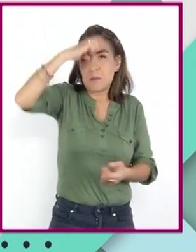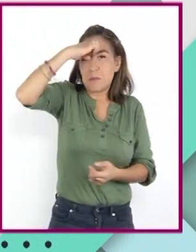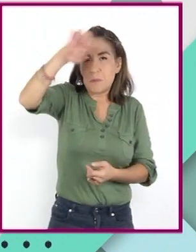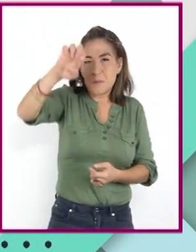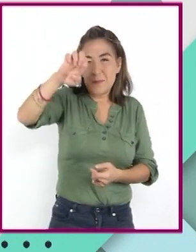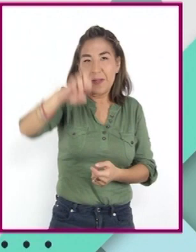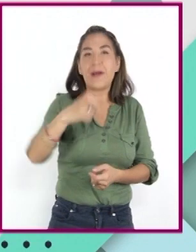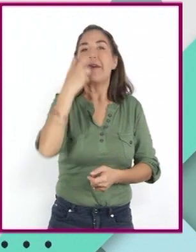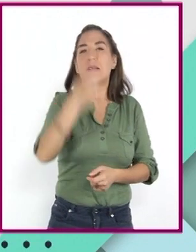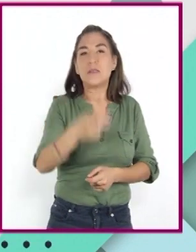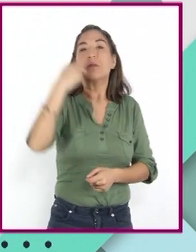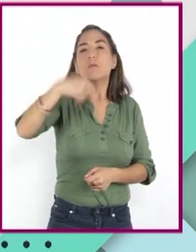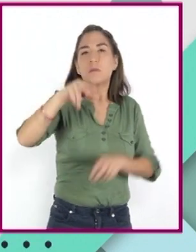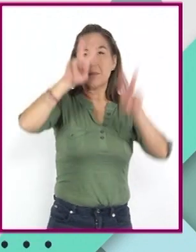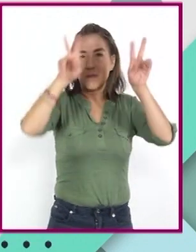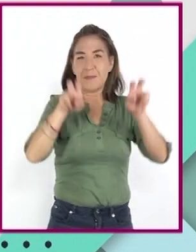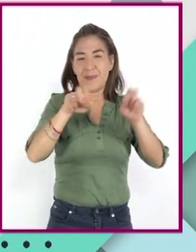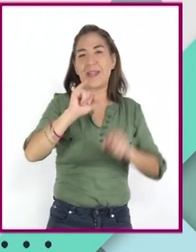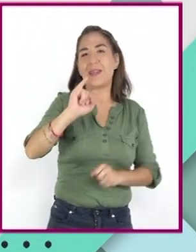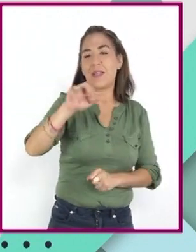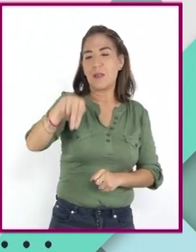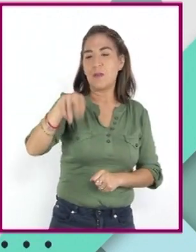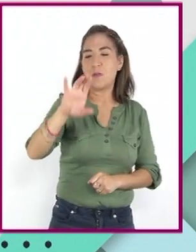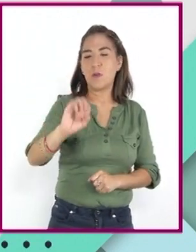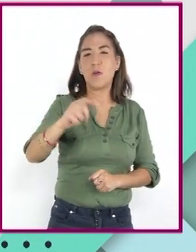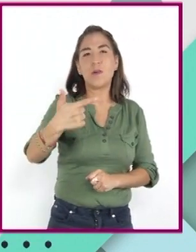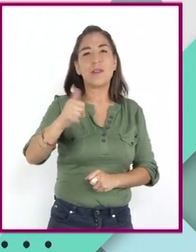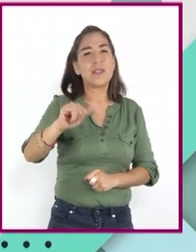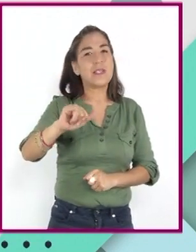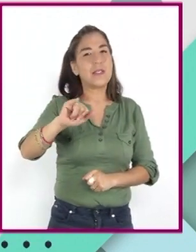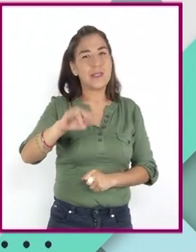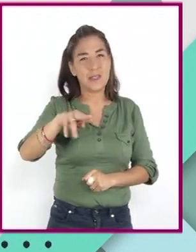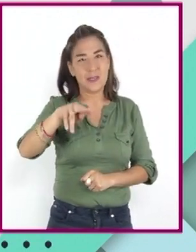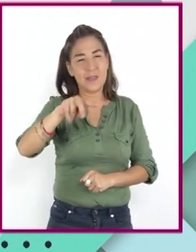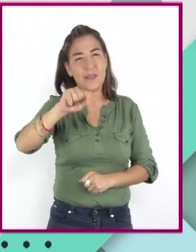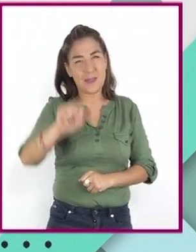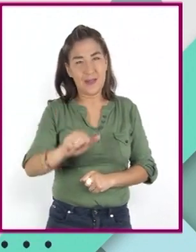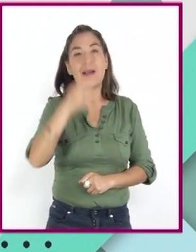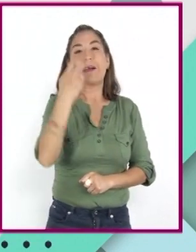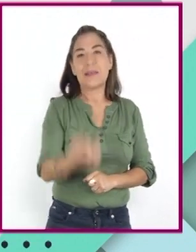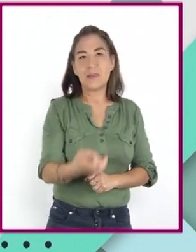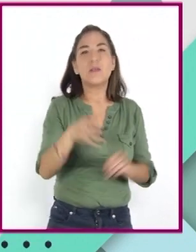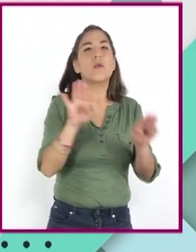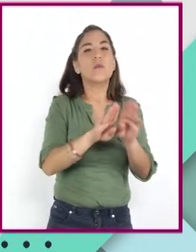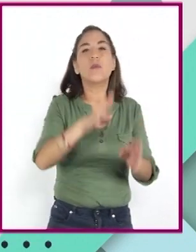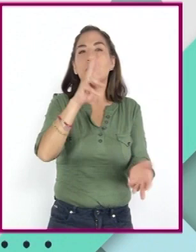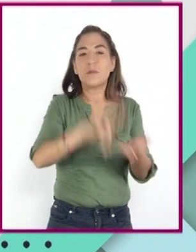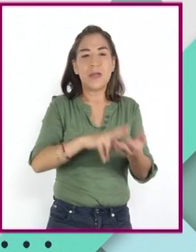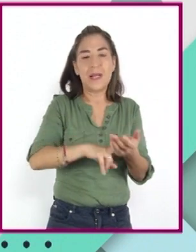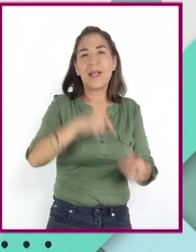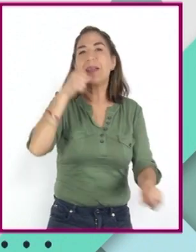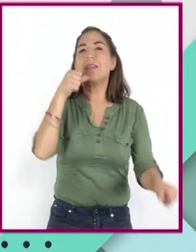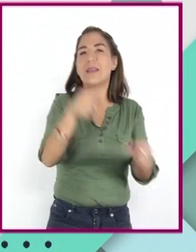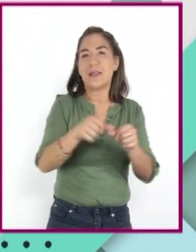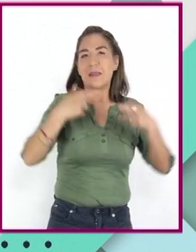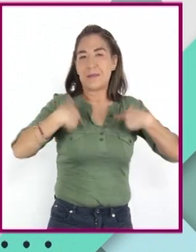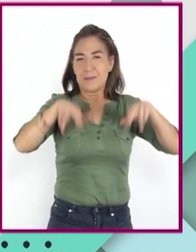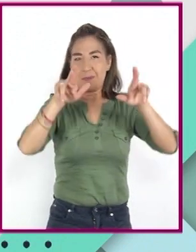desconocidas, llamadas incógnitas, representadas con literales que únicamente pueden